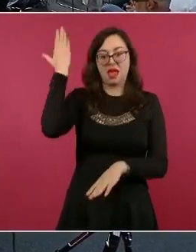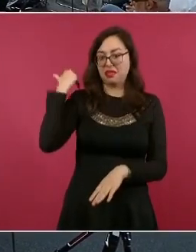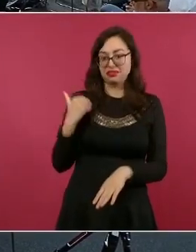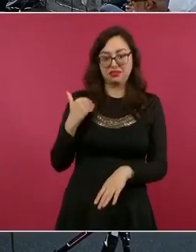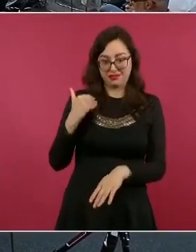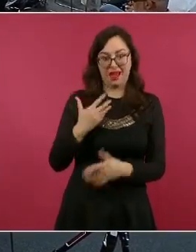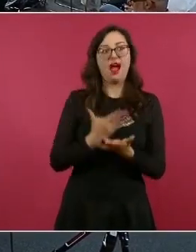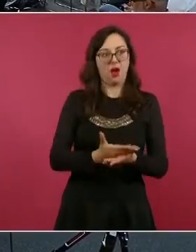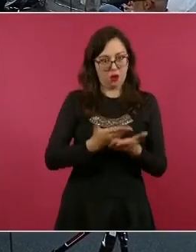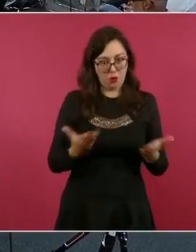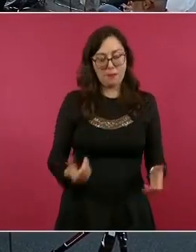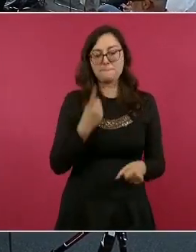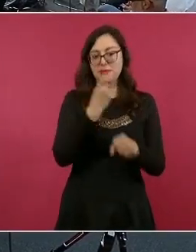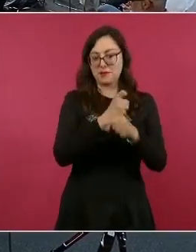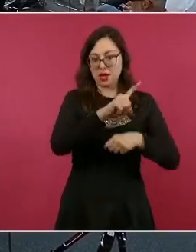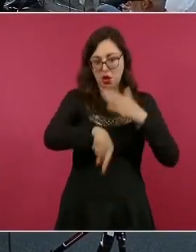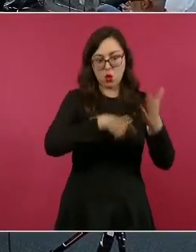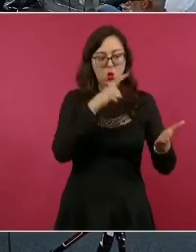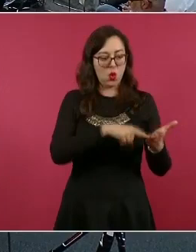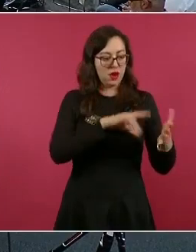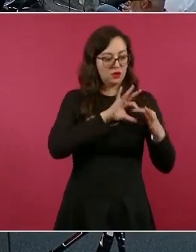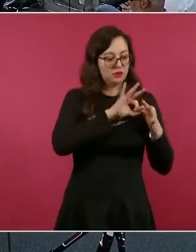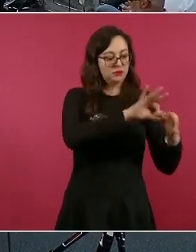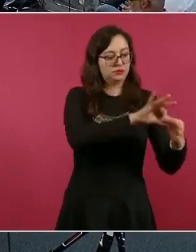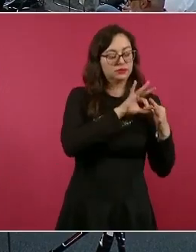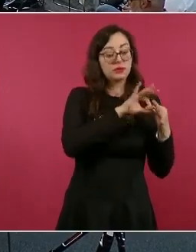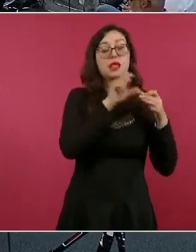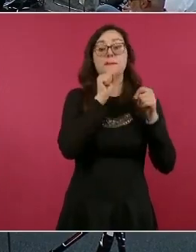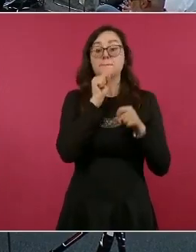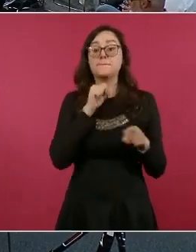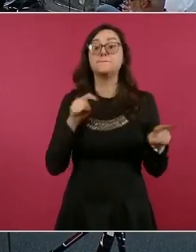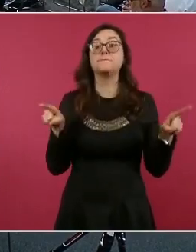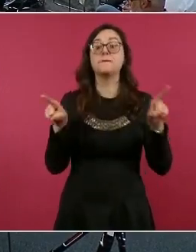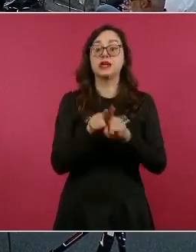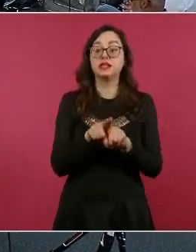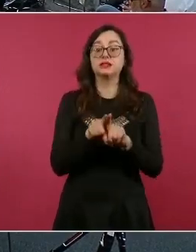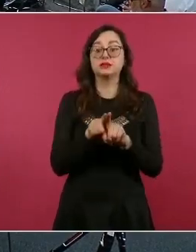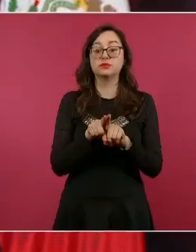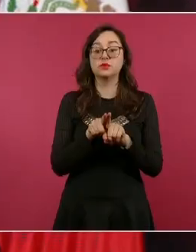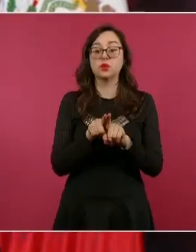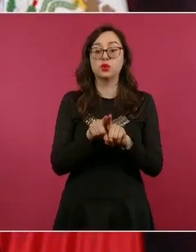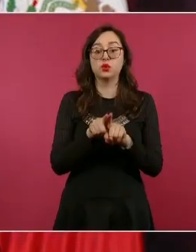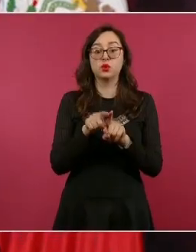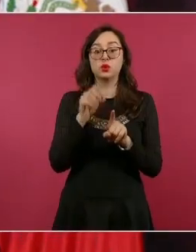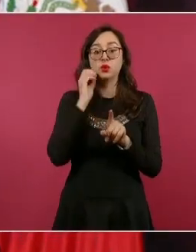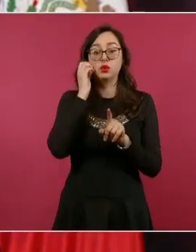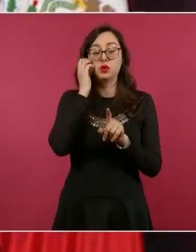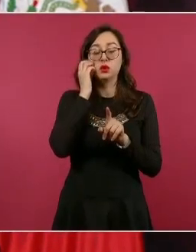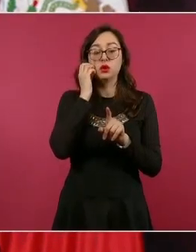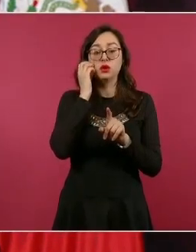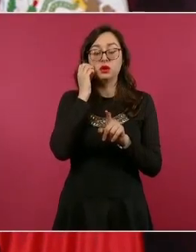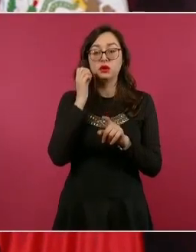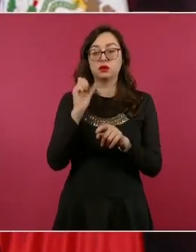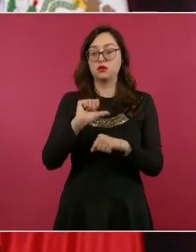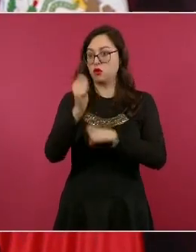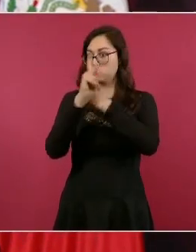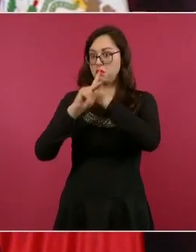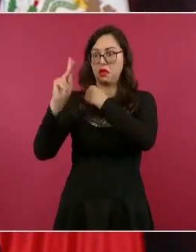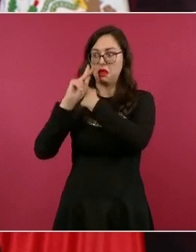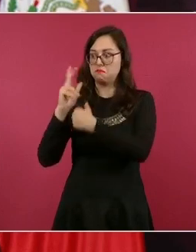ver con el hecho de que hay récord de inversión